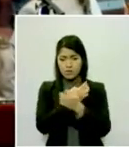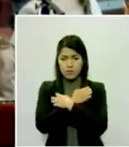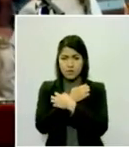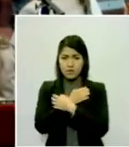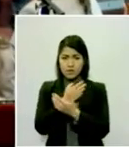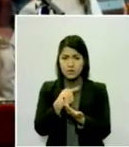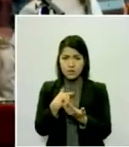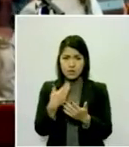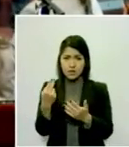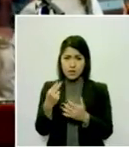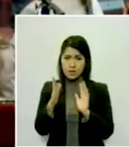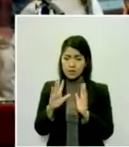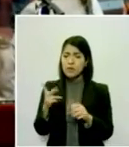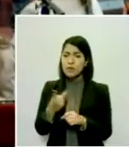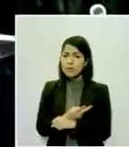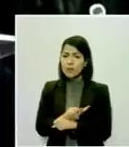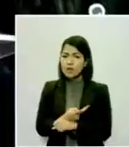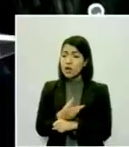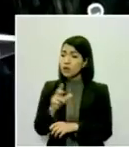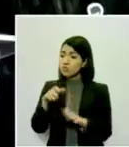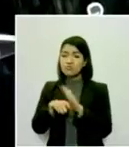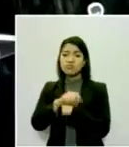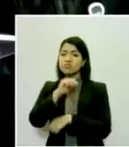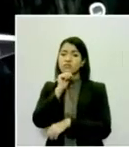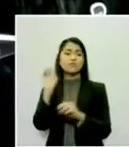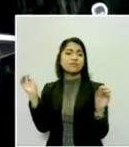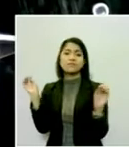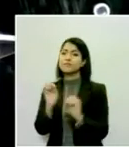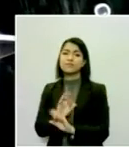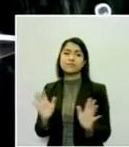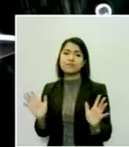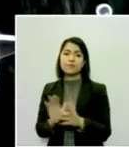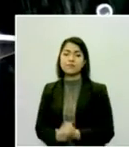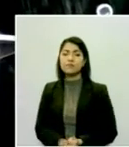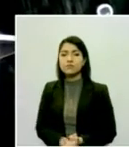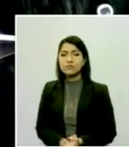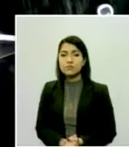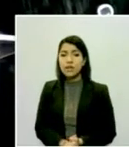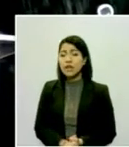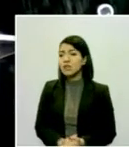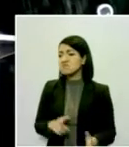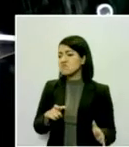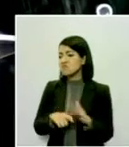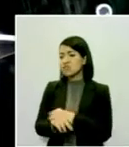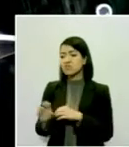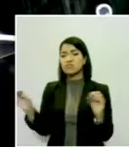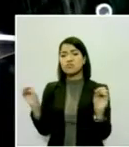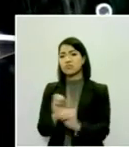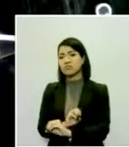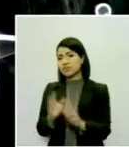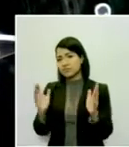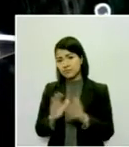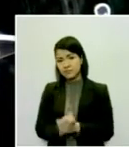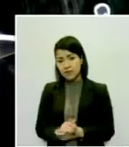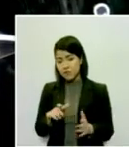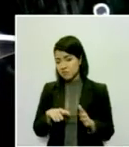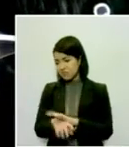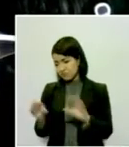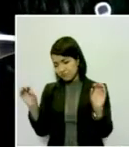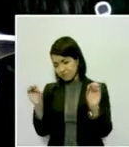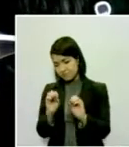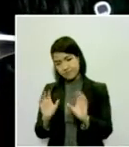¿Qué respuesta hay en este sentido? Cero corrupción. No hay, igual cero que corrupción. Igual. Cero